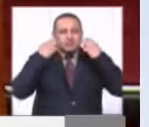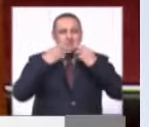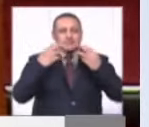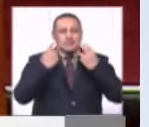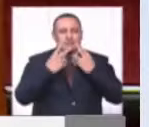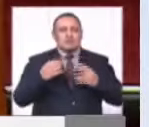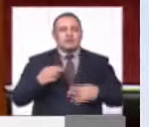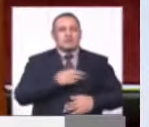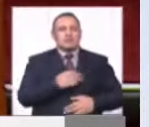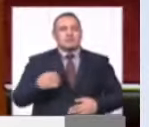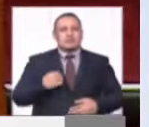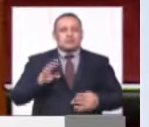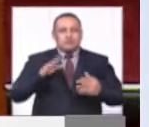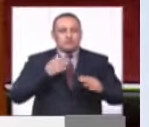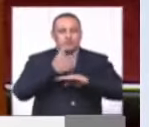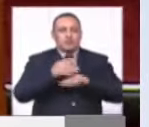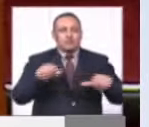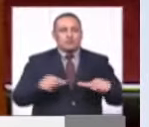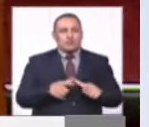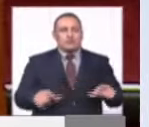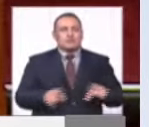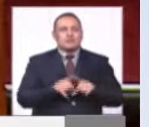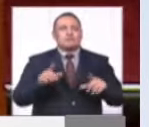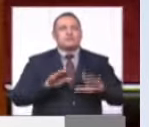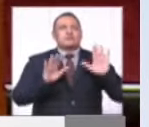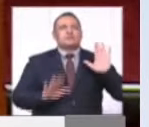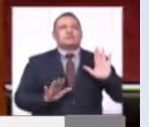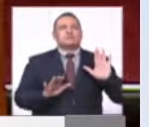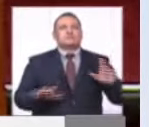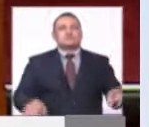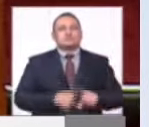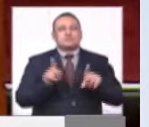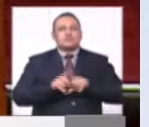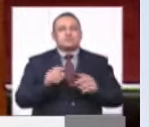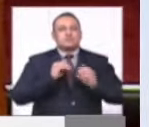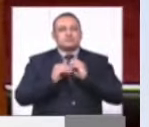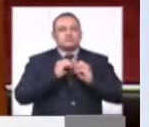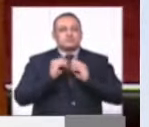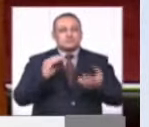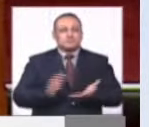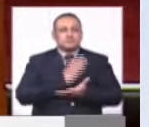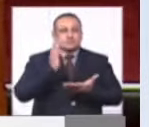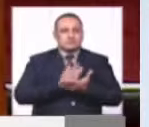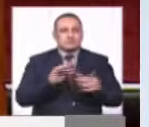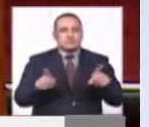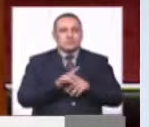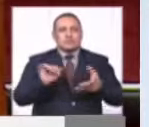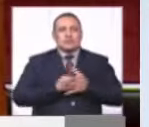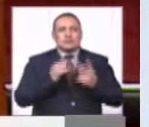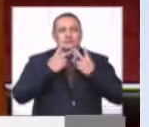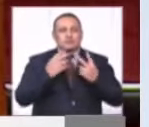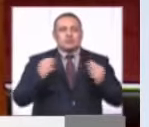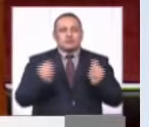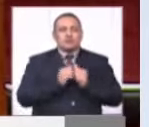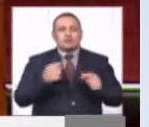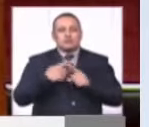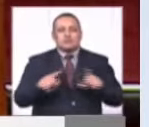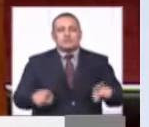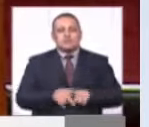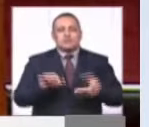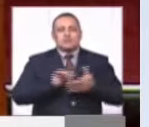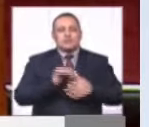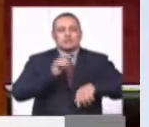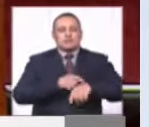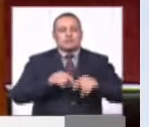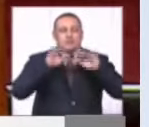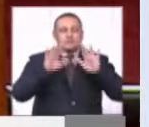El ministro ha estado en el distrito de Canchaque y se comprometió a solucionar este problema, los DM, en los periodos